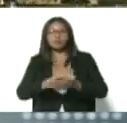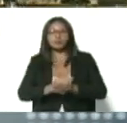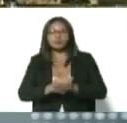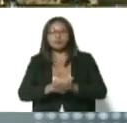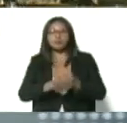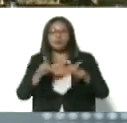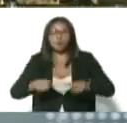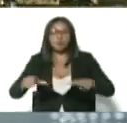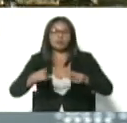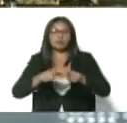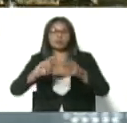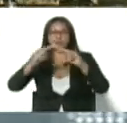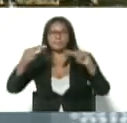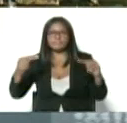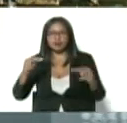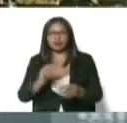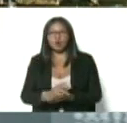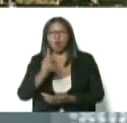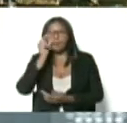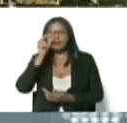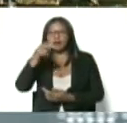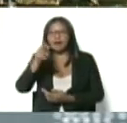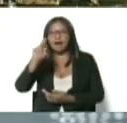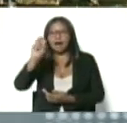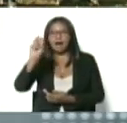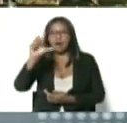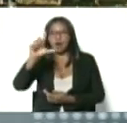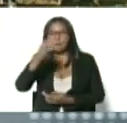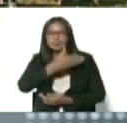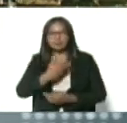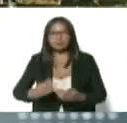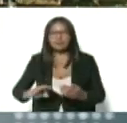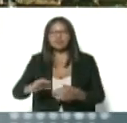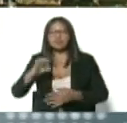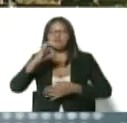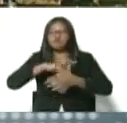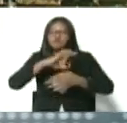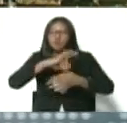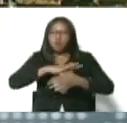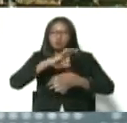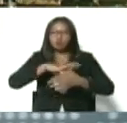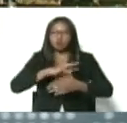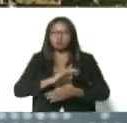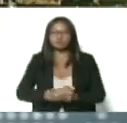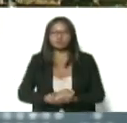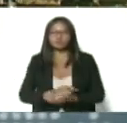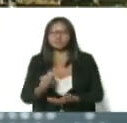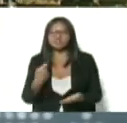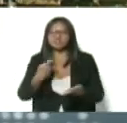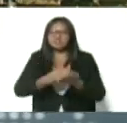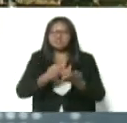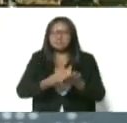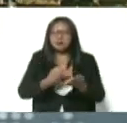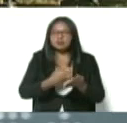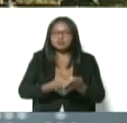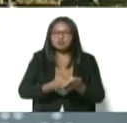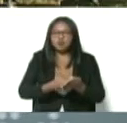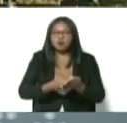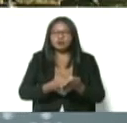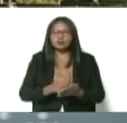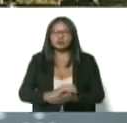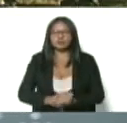de paz y harold clemente presidente del fondo de inversiones de la